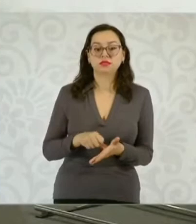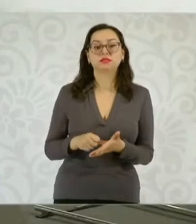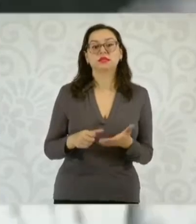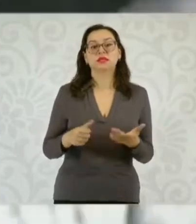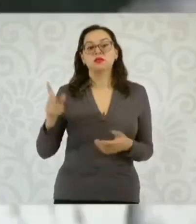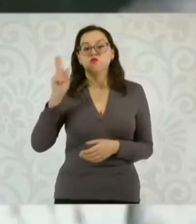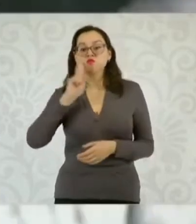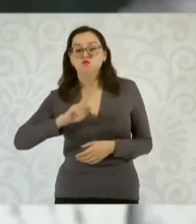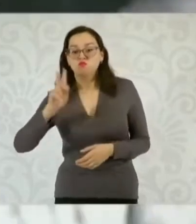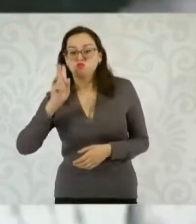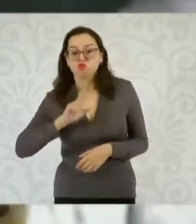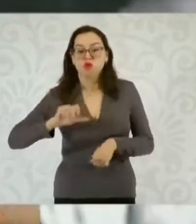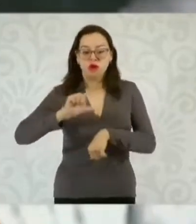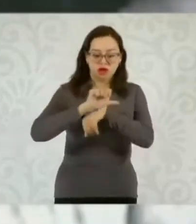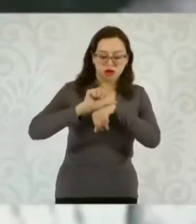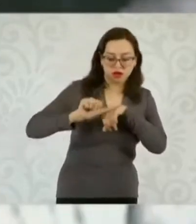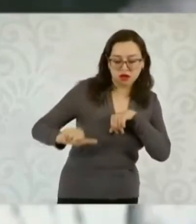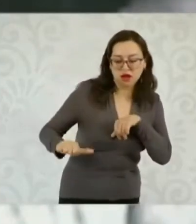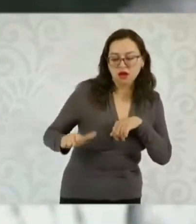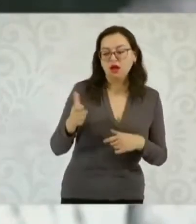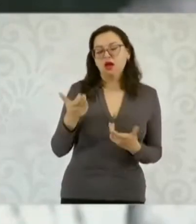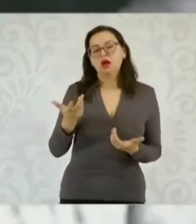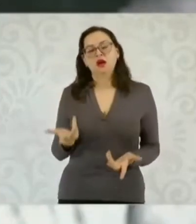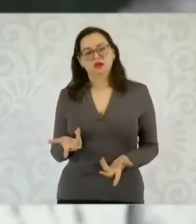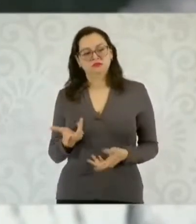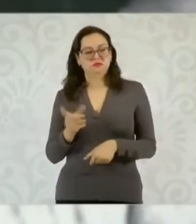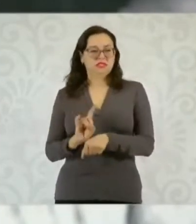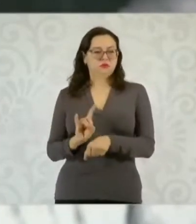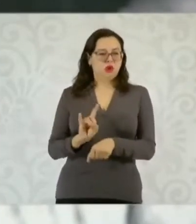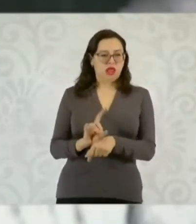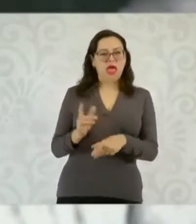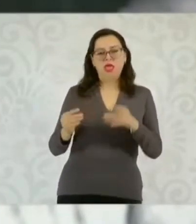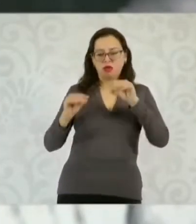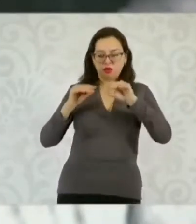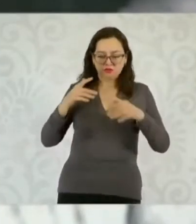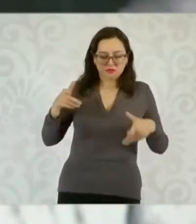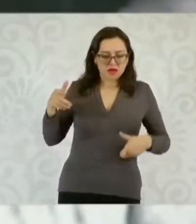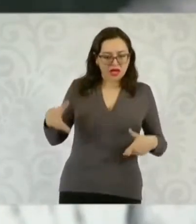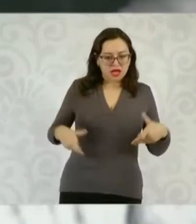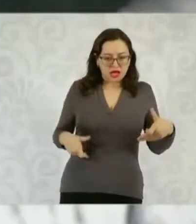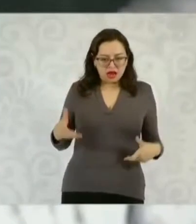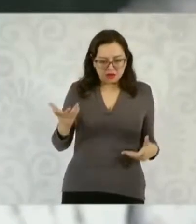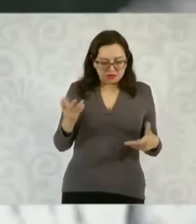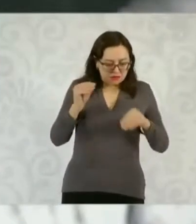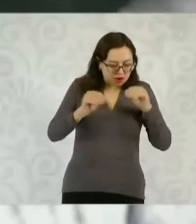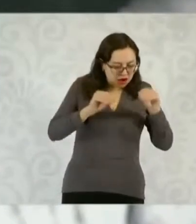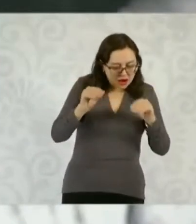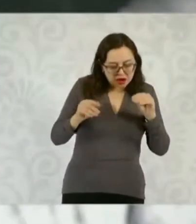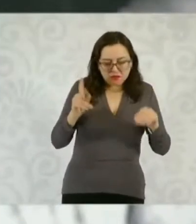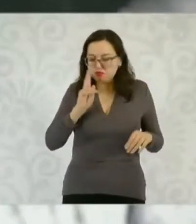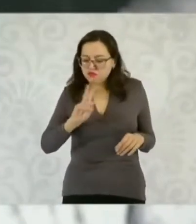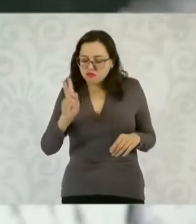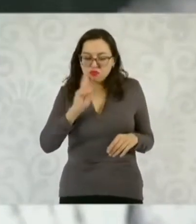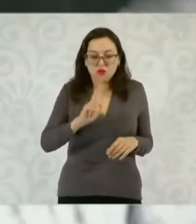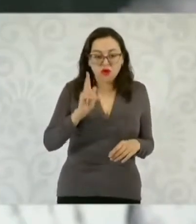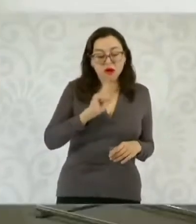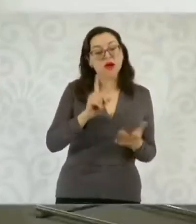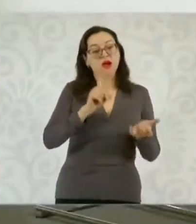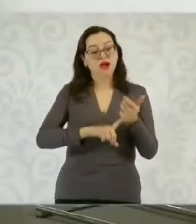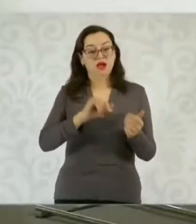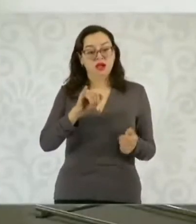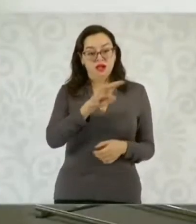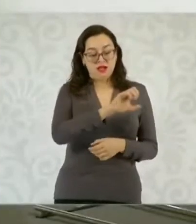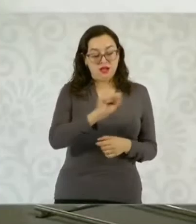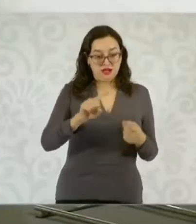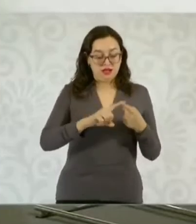excelencia clínica y quirúrgica, que son estos grandes espacios en donde se forman, hay 3 en el IMSS,